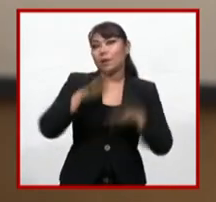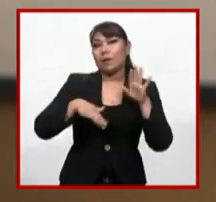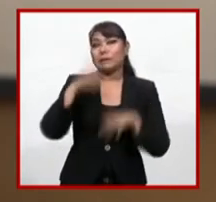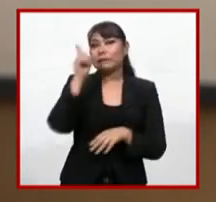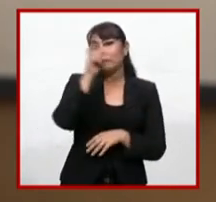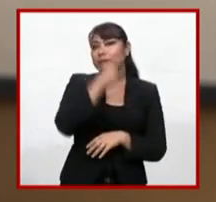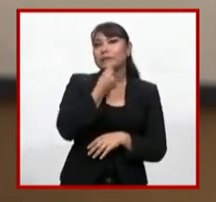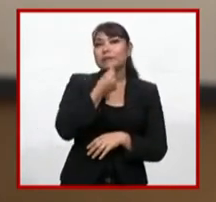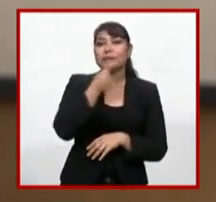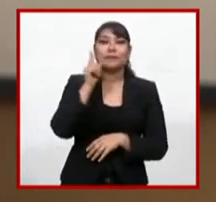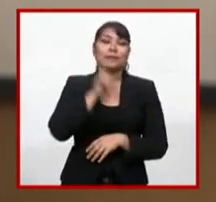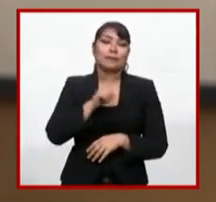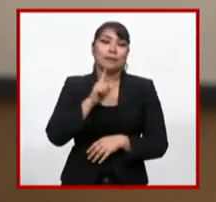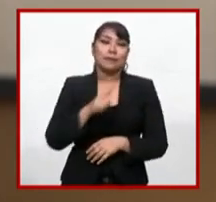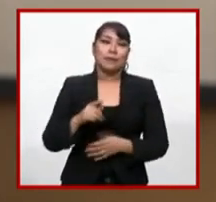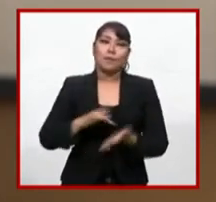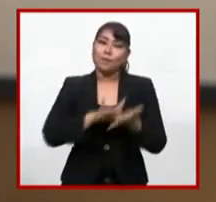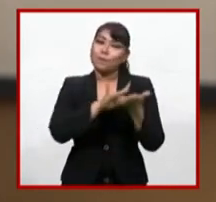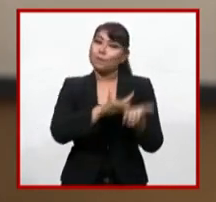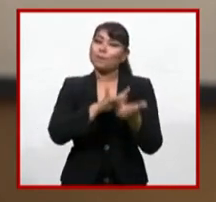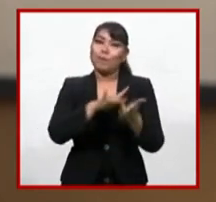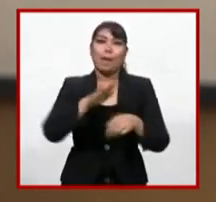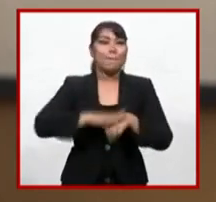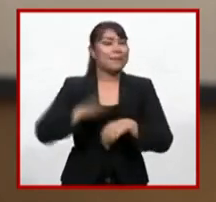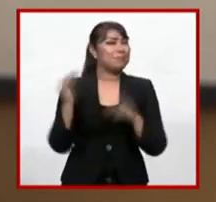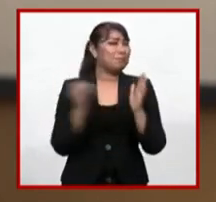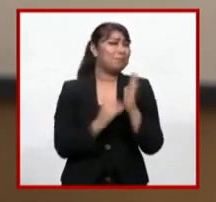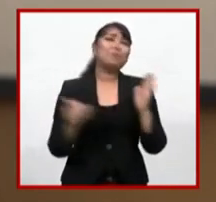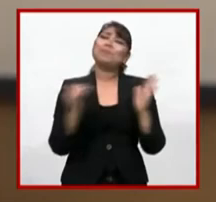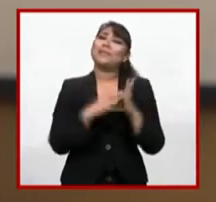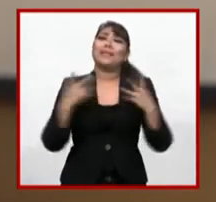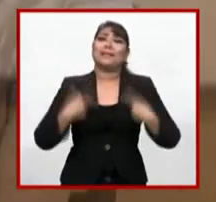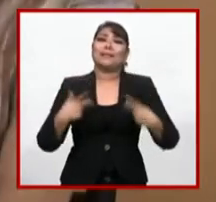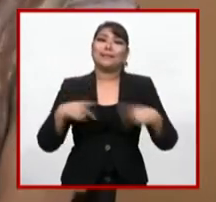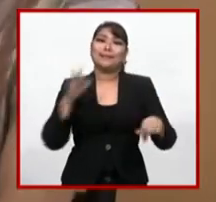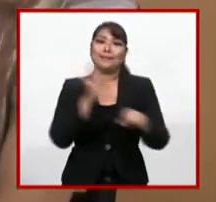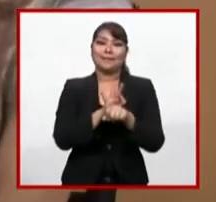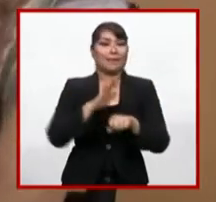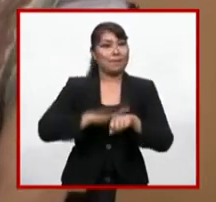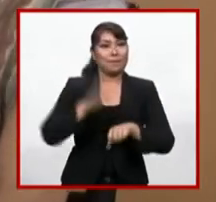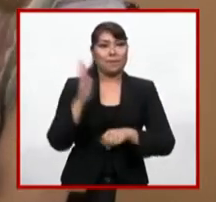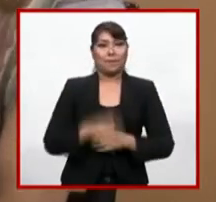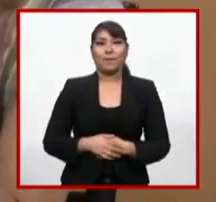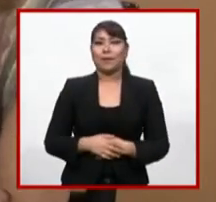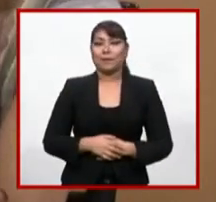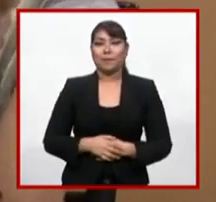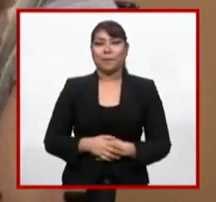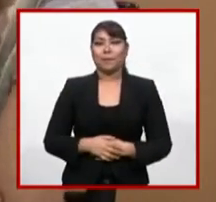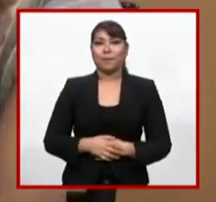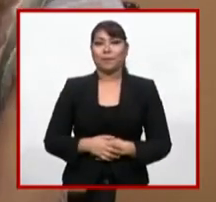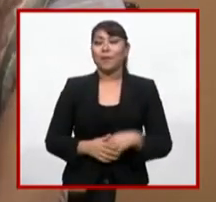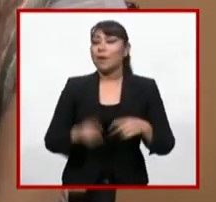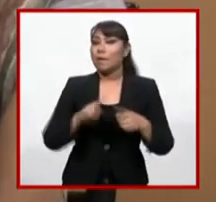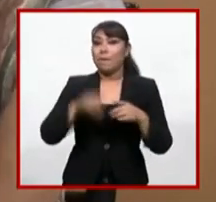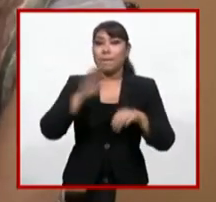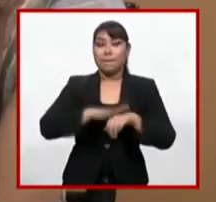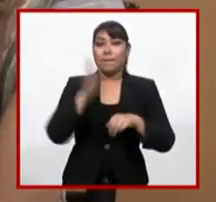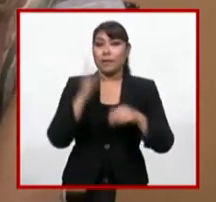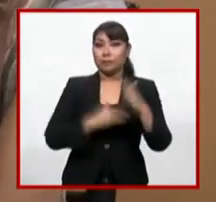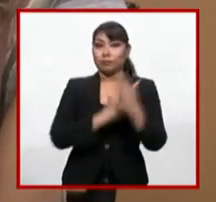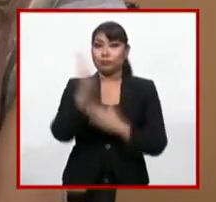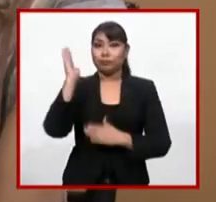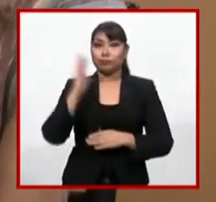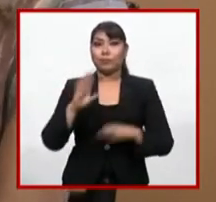para las niñas y niños, beneficiando así a miles de personas por un Oaxaca mejor. Uno de nuestros más grandes logros es